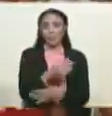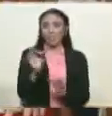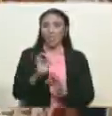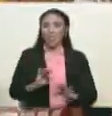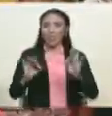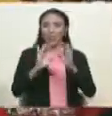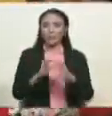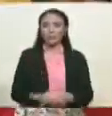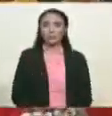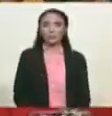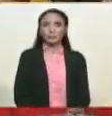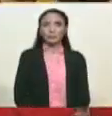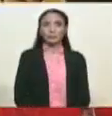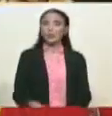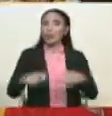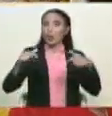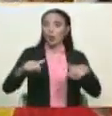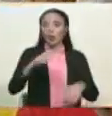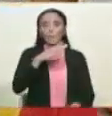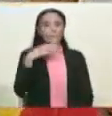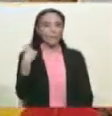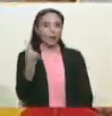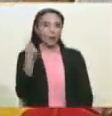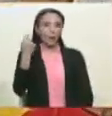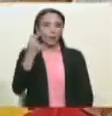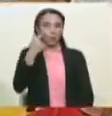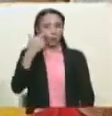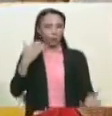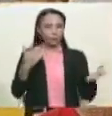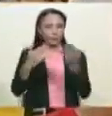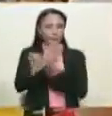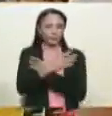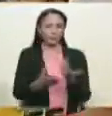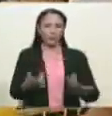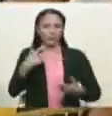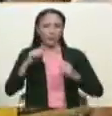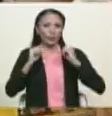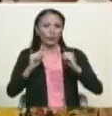Hoy estamos infinitamente mejor para avanzar.